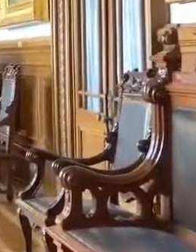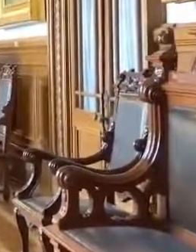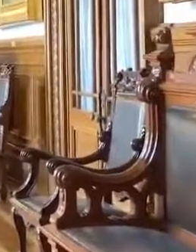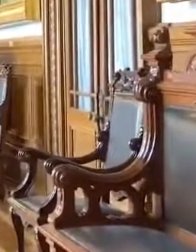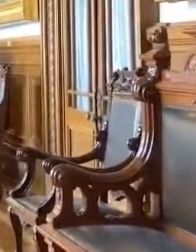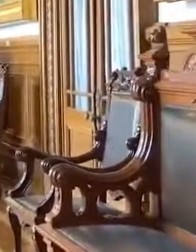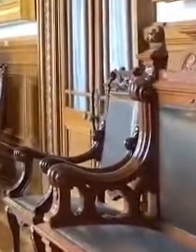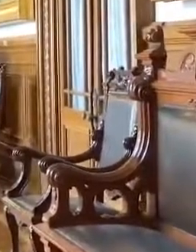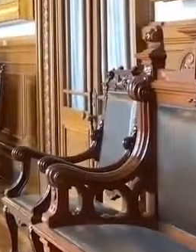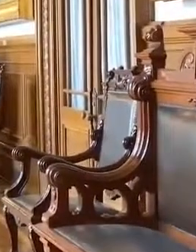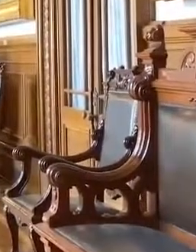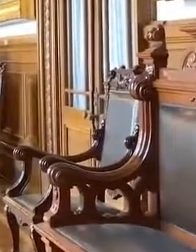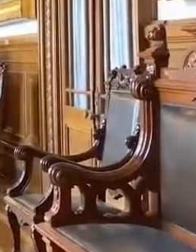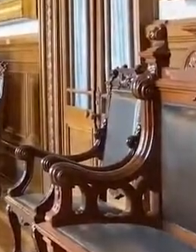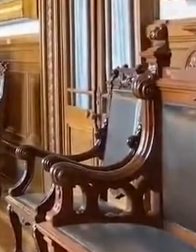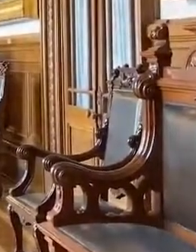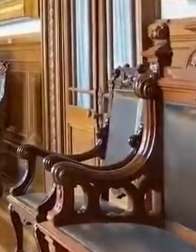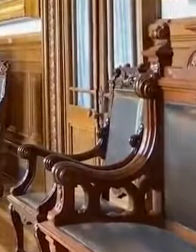es lo más